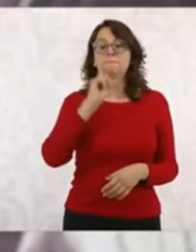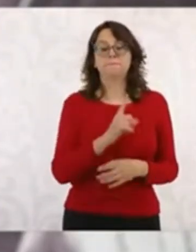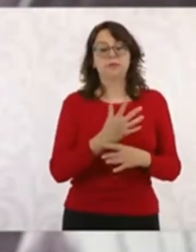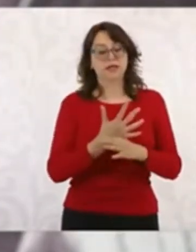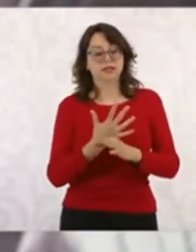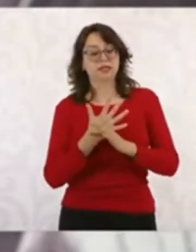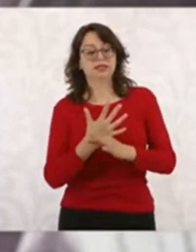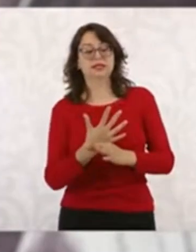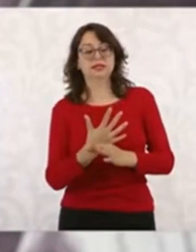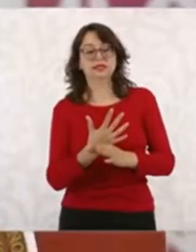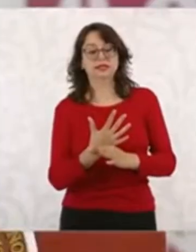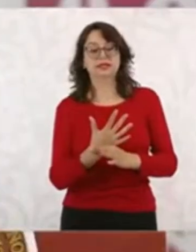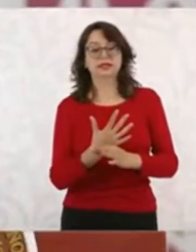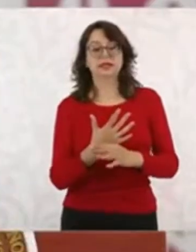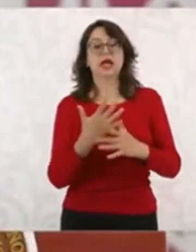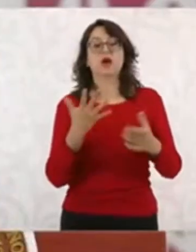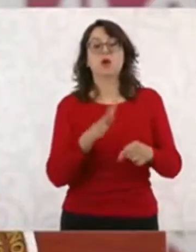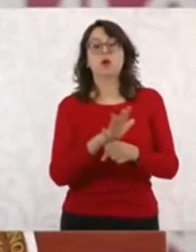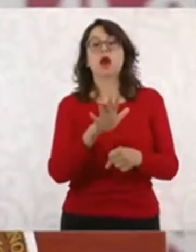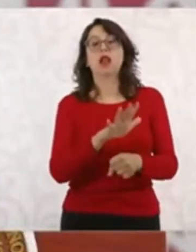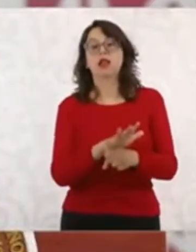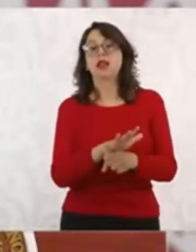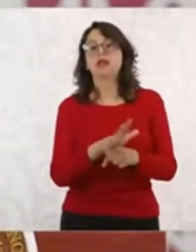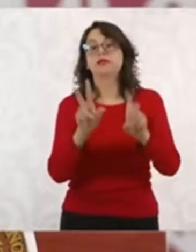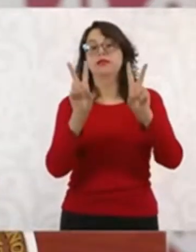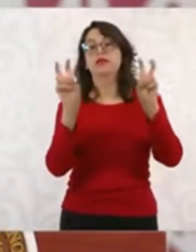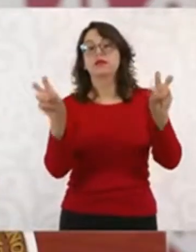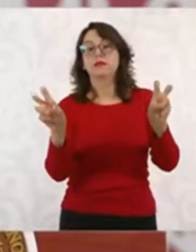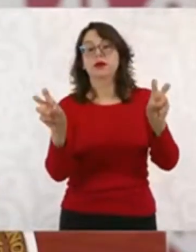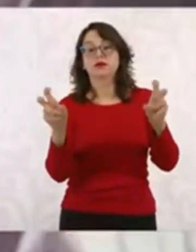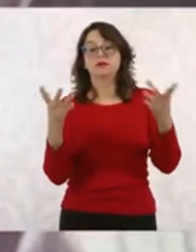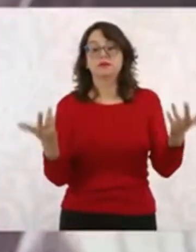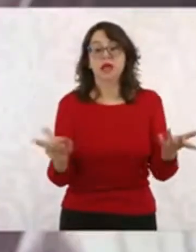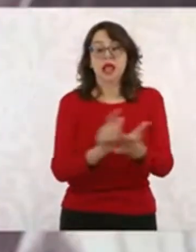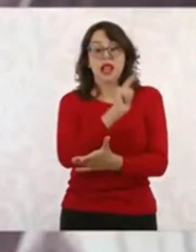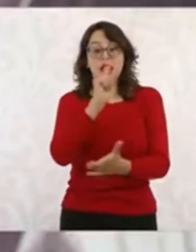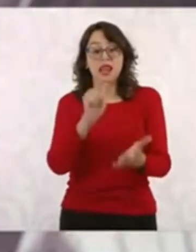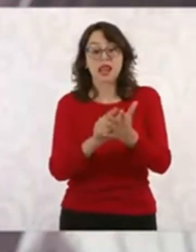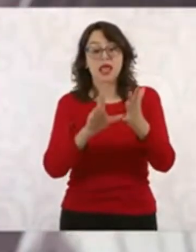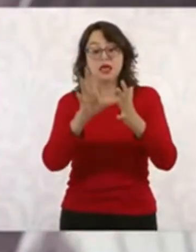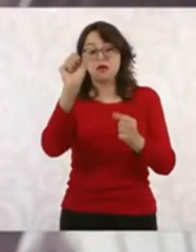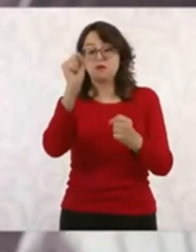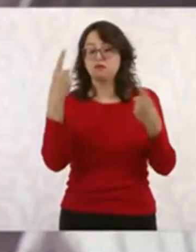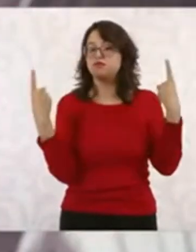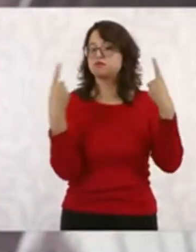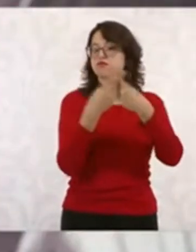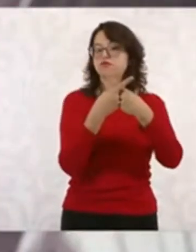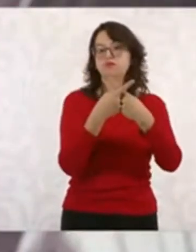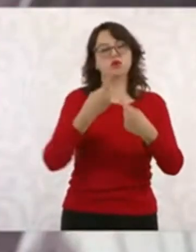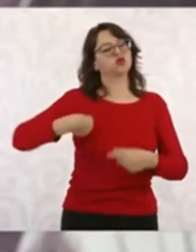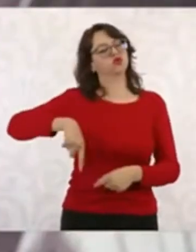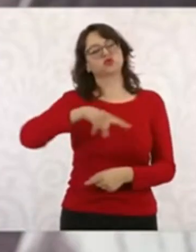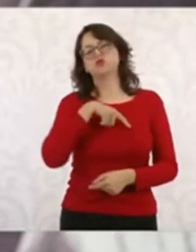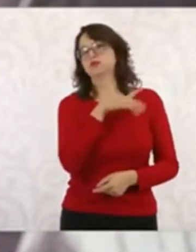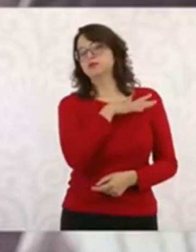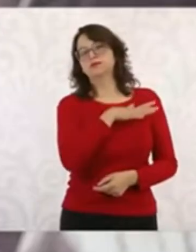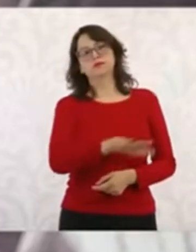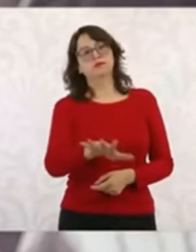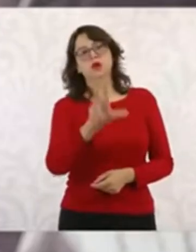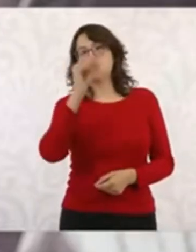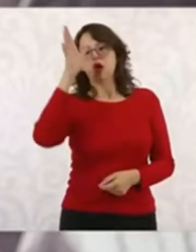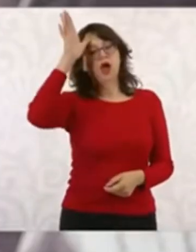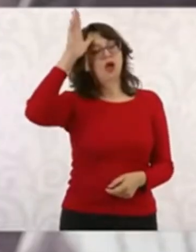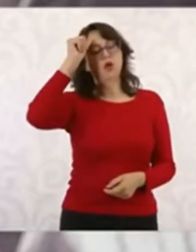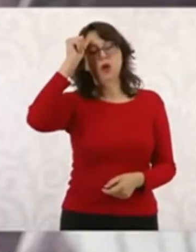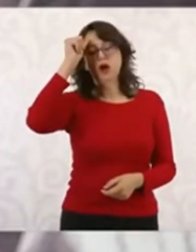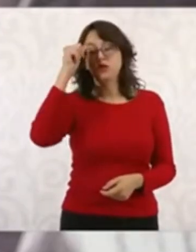sido clara y contundente. No estamos de acuerdo con ninguna violación a la Constitución, con ninguna aplicación retroactiva,